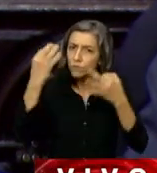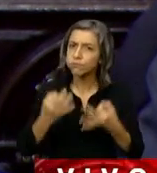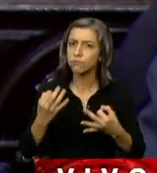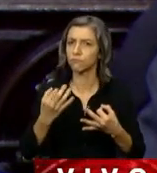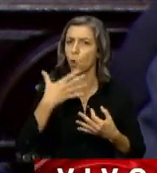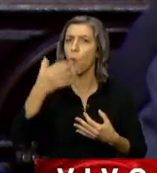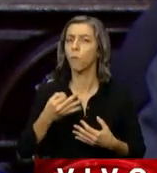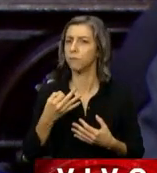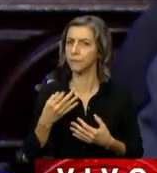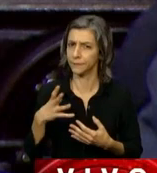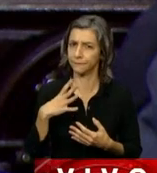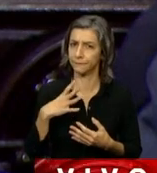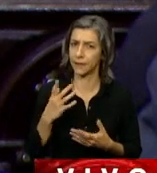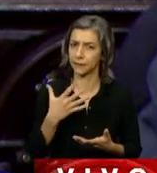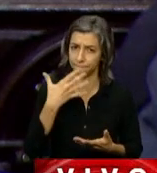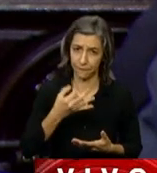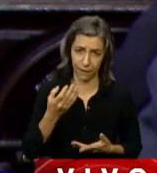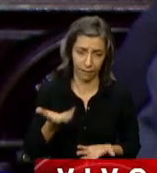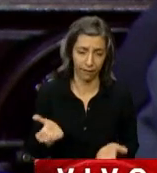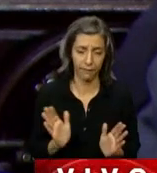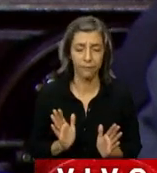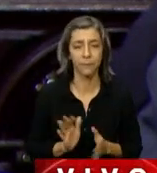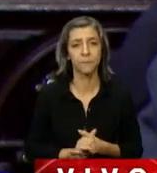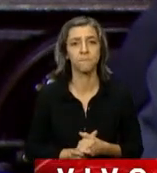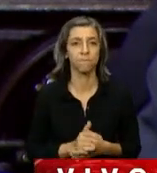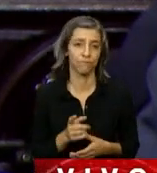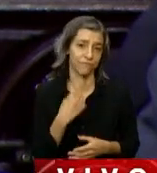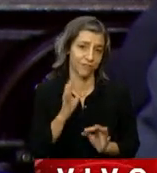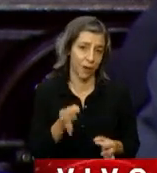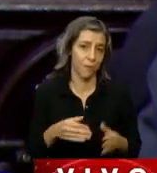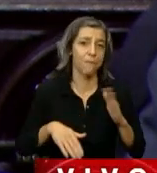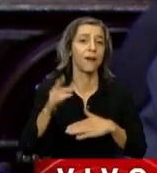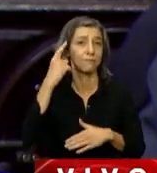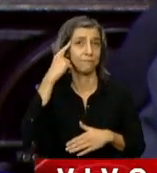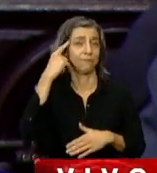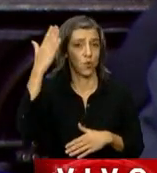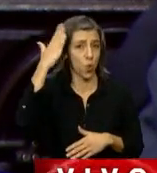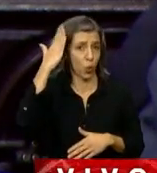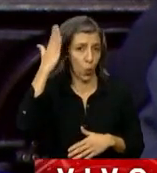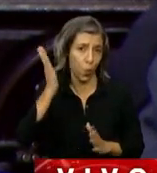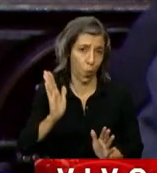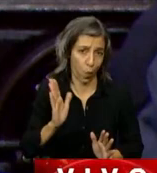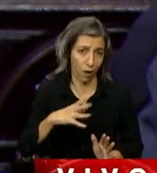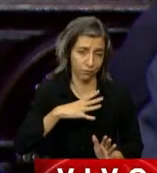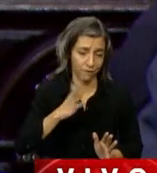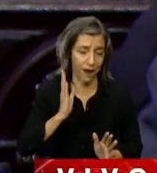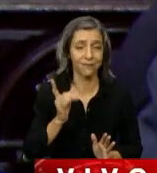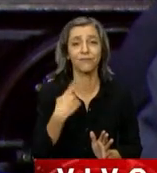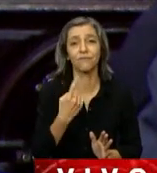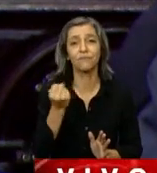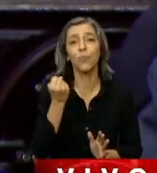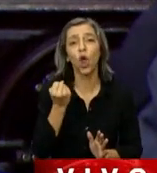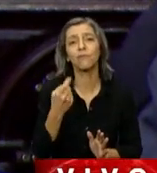la asignación específica para la cultura una de esas. Me parece que lo que tenemos que hacer es fortalecerla y sostenerla, porque